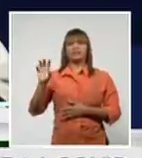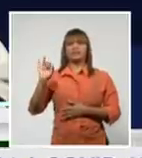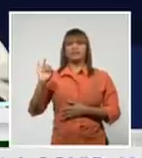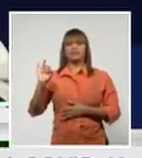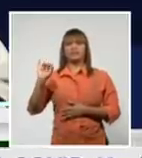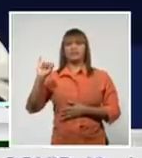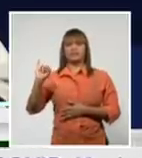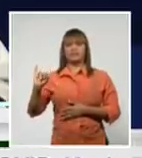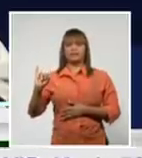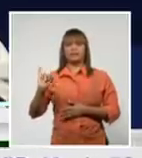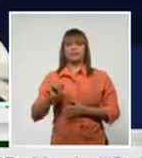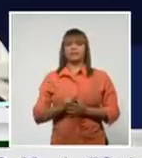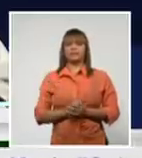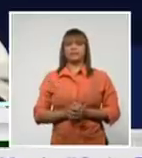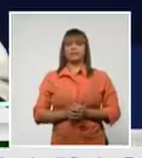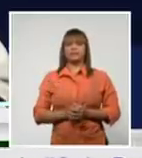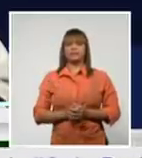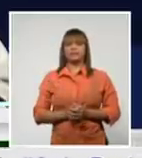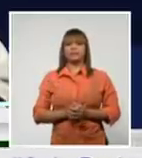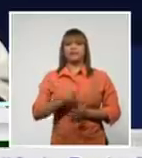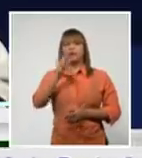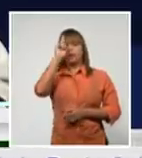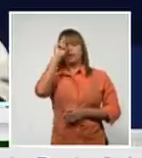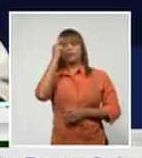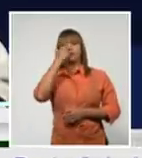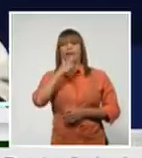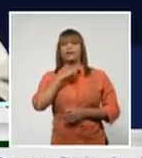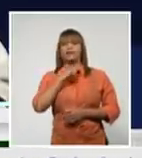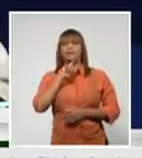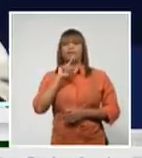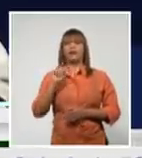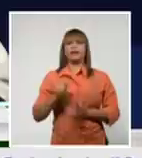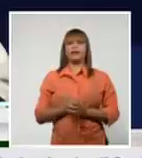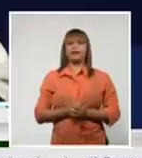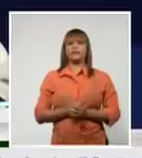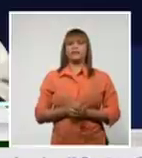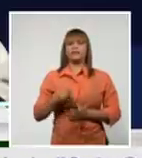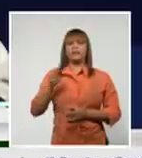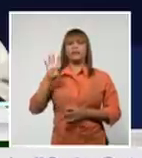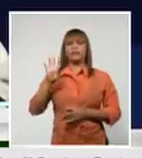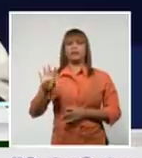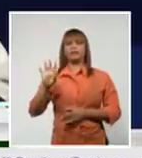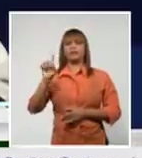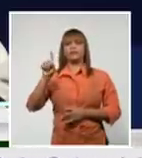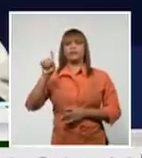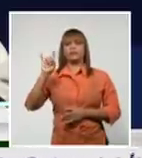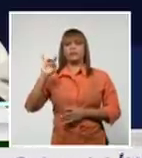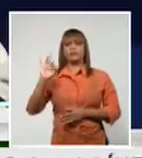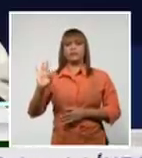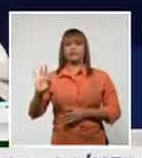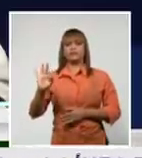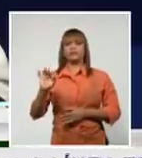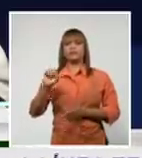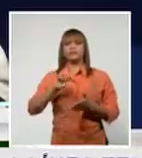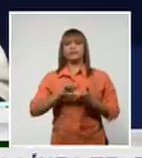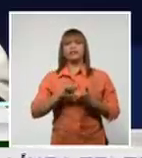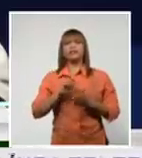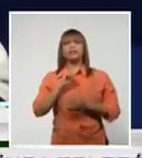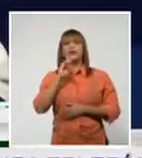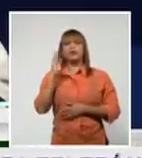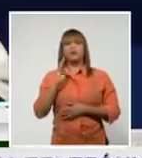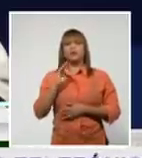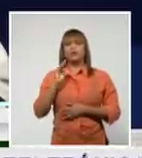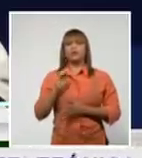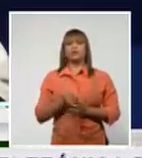376. En los del Hospital Hermanos Amejeiras, 418. En los del Centro de Inmunología